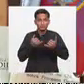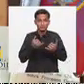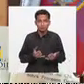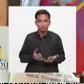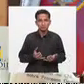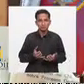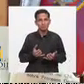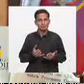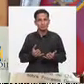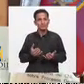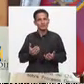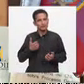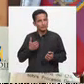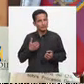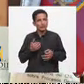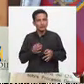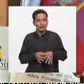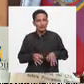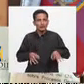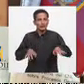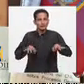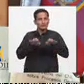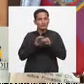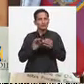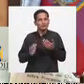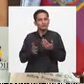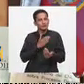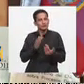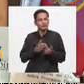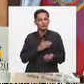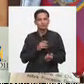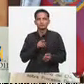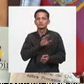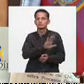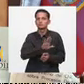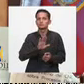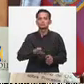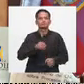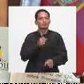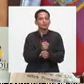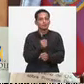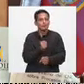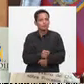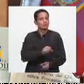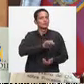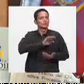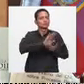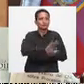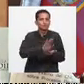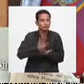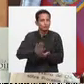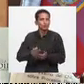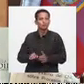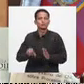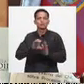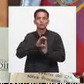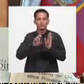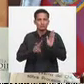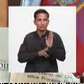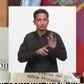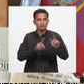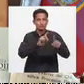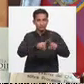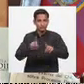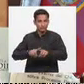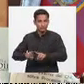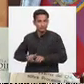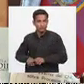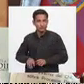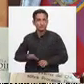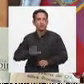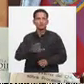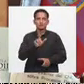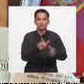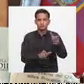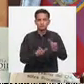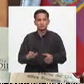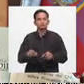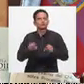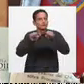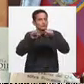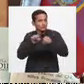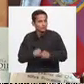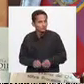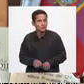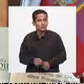sentido teniendo a la mano o teniendo la facilidad de los planes o de las propuestas de trabajo de las diferentes candidaturas los